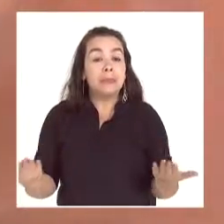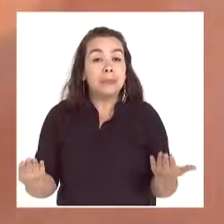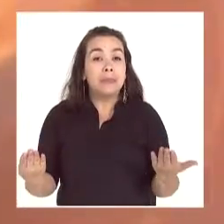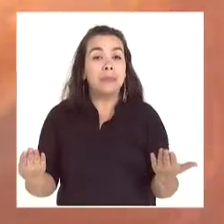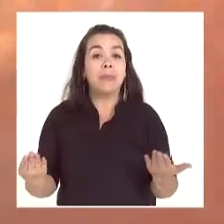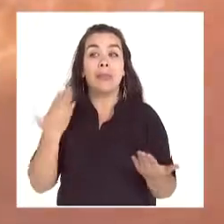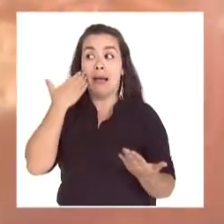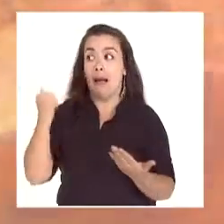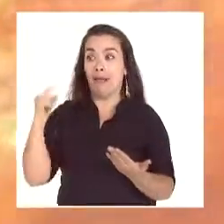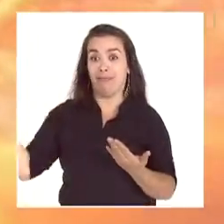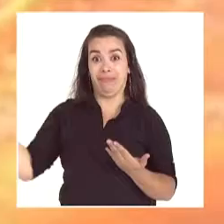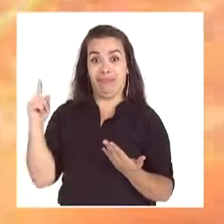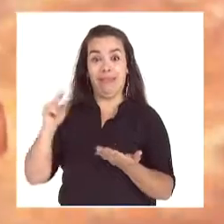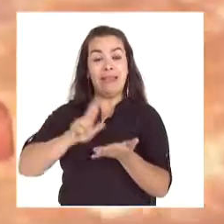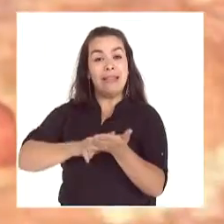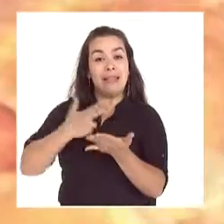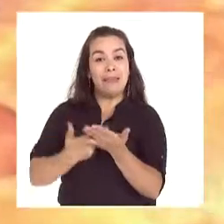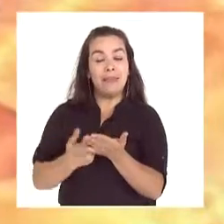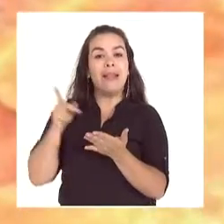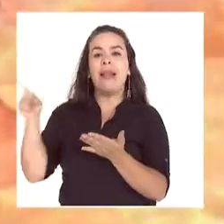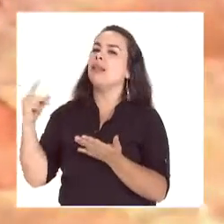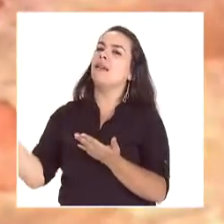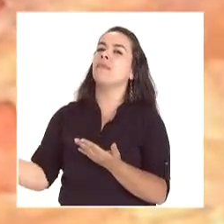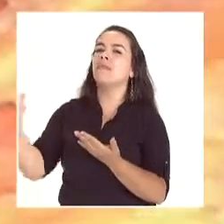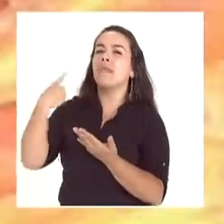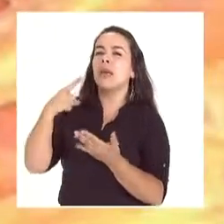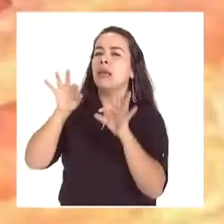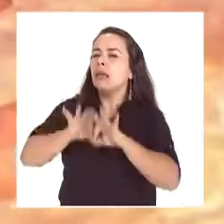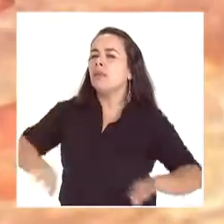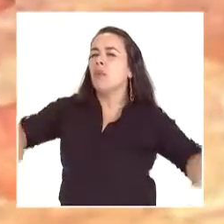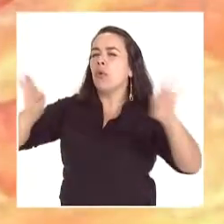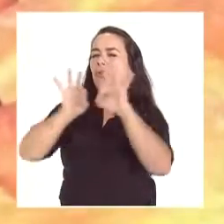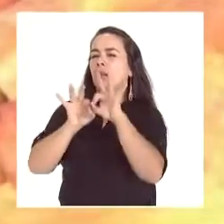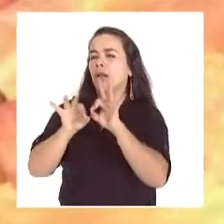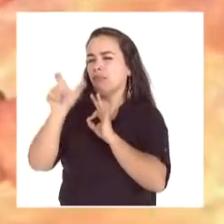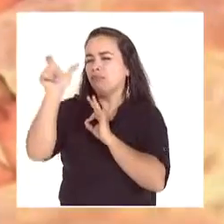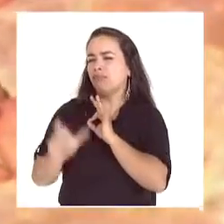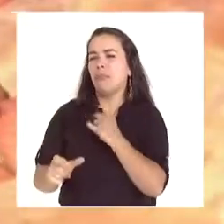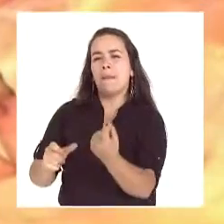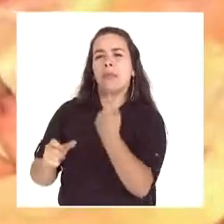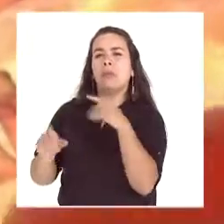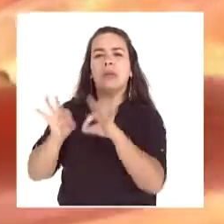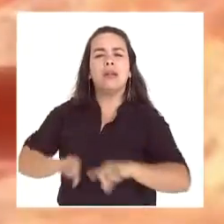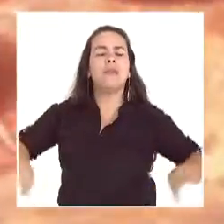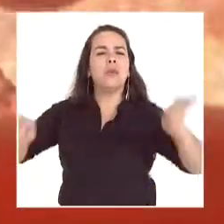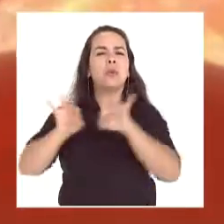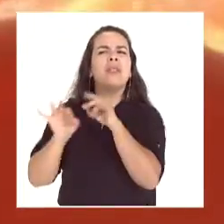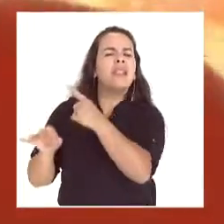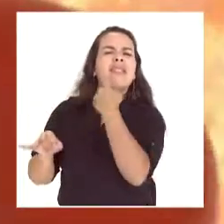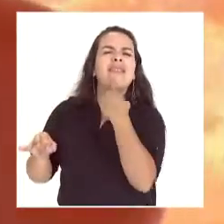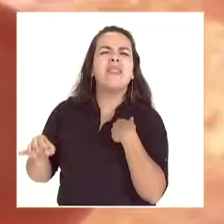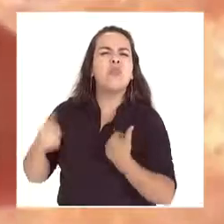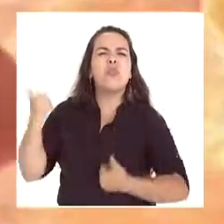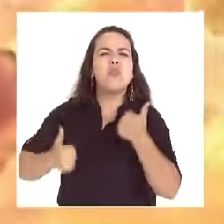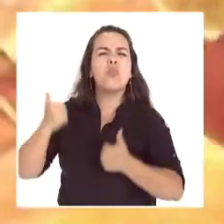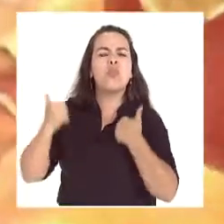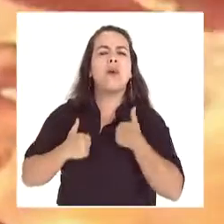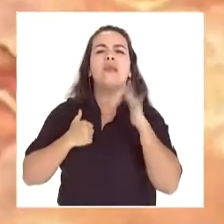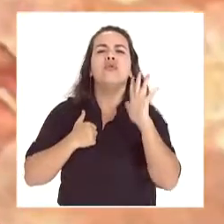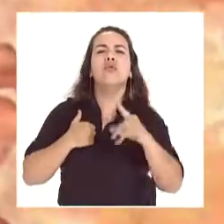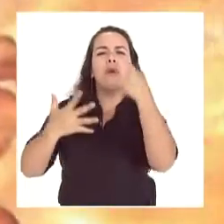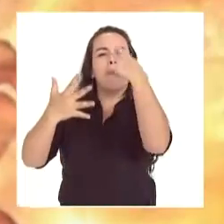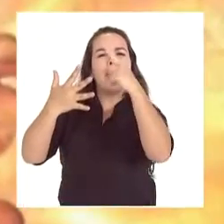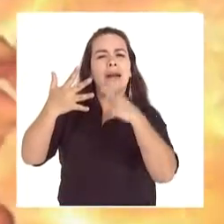nuestra intérprete hacía una pregunta bastante importante, y es si las características de